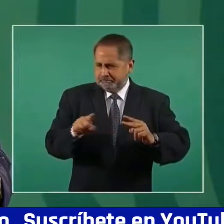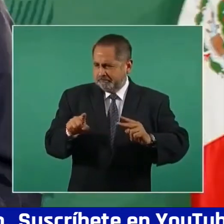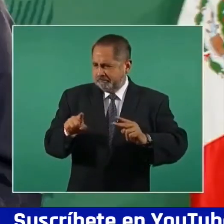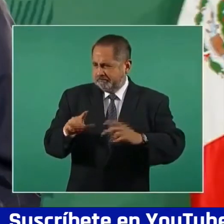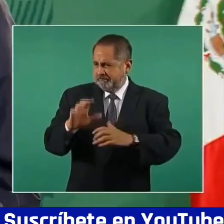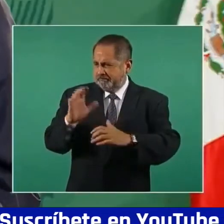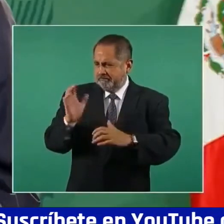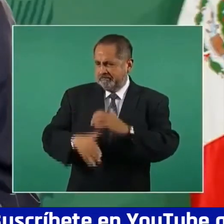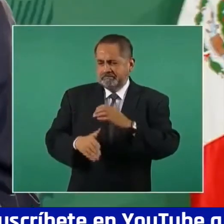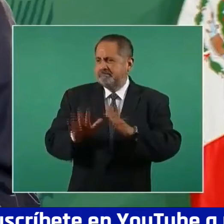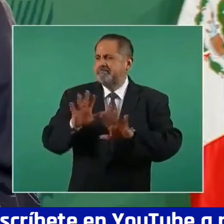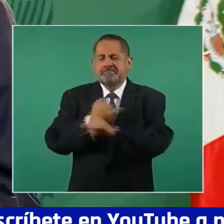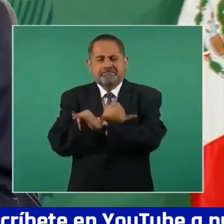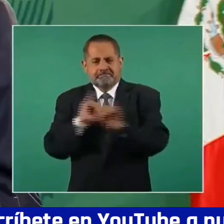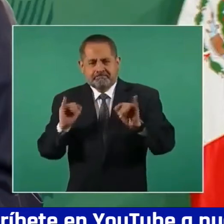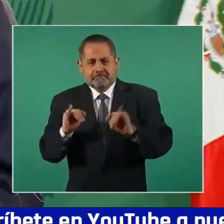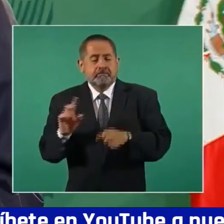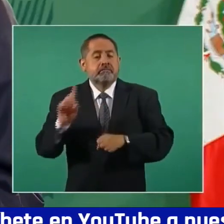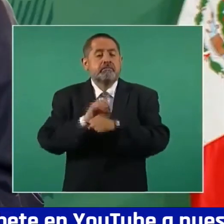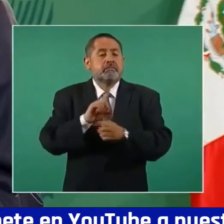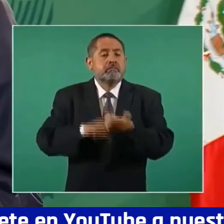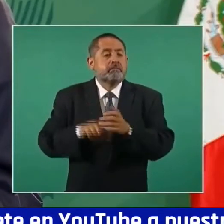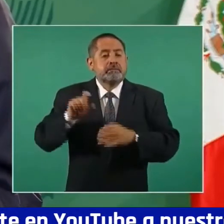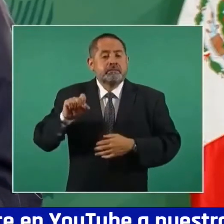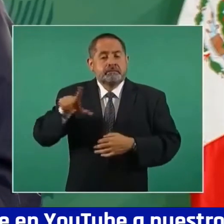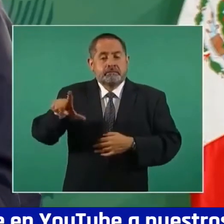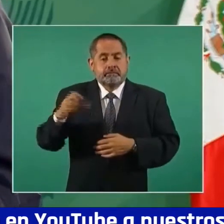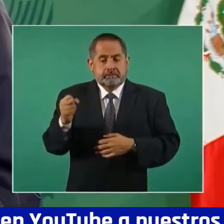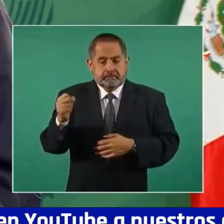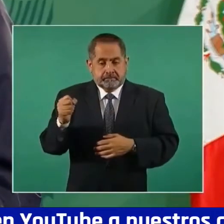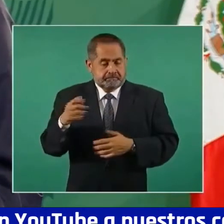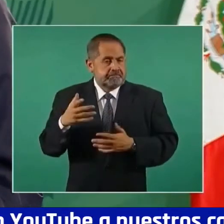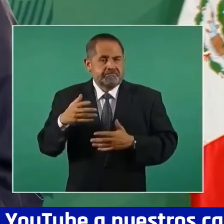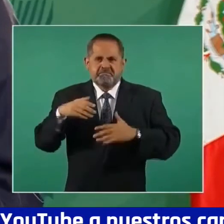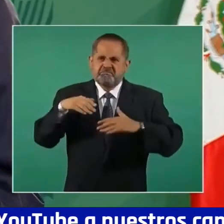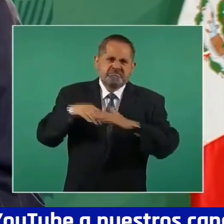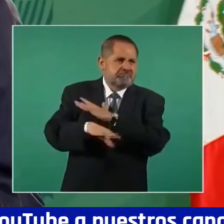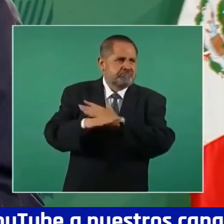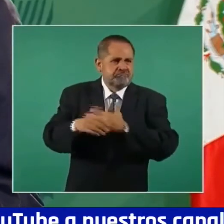se entró a la ciudad el día 27 de septiembre,